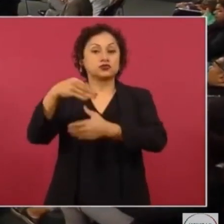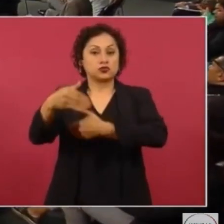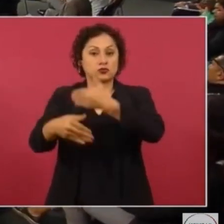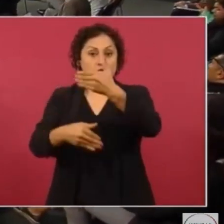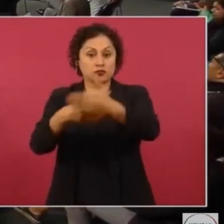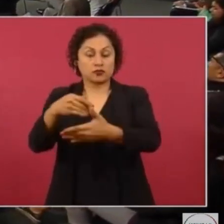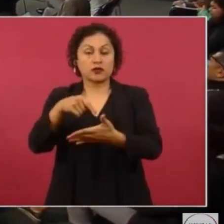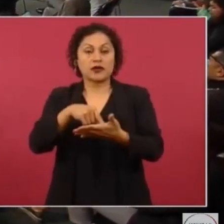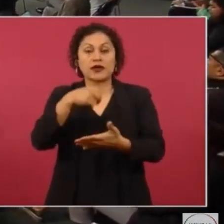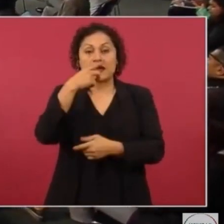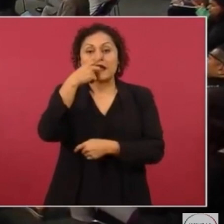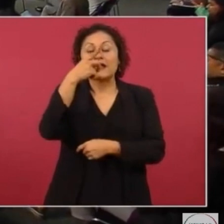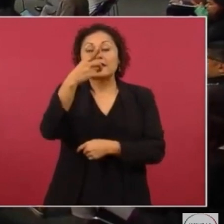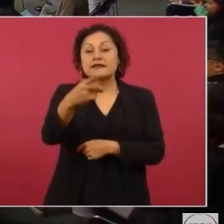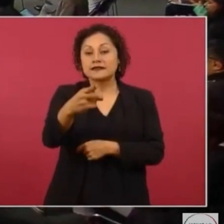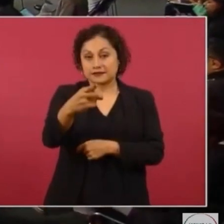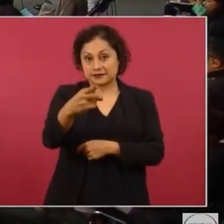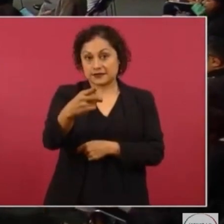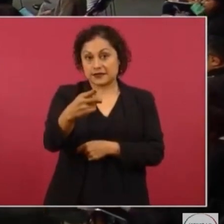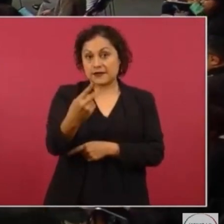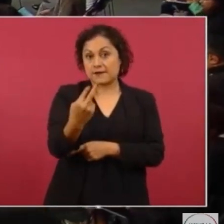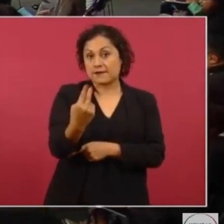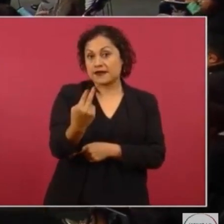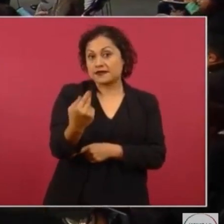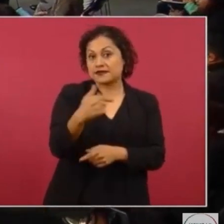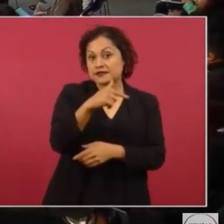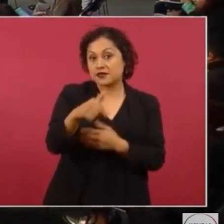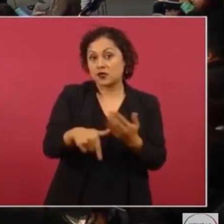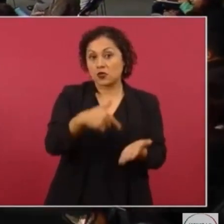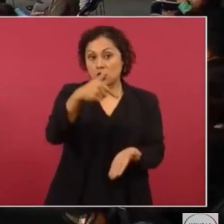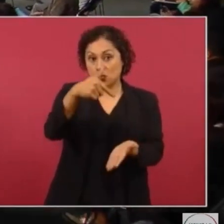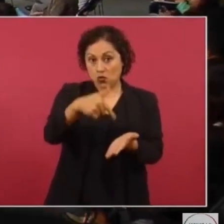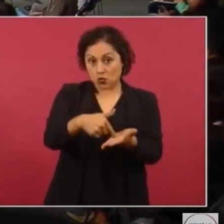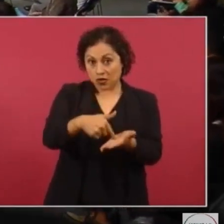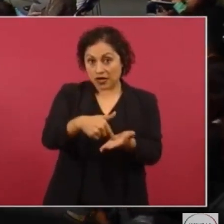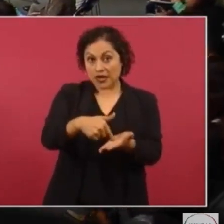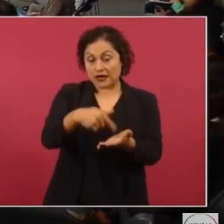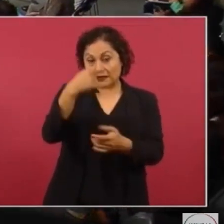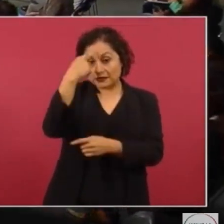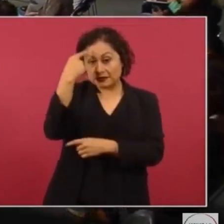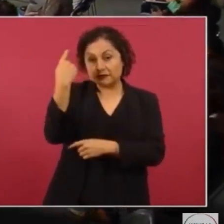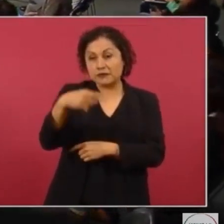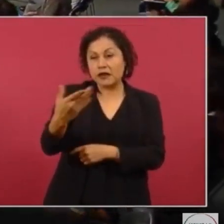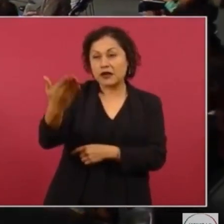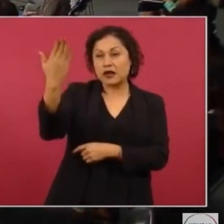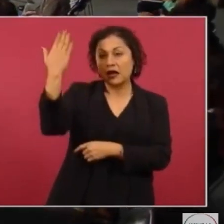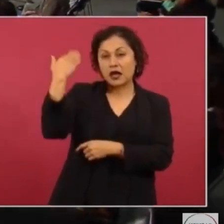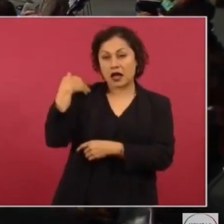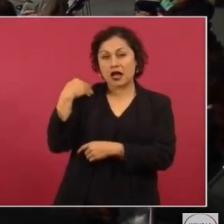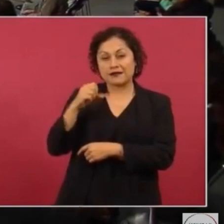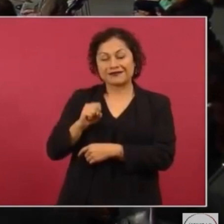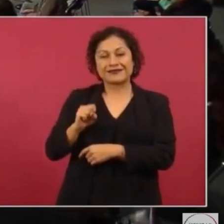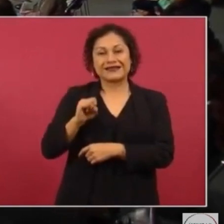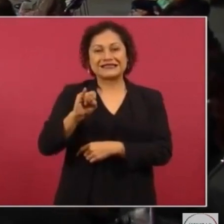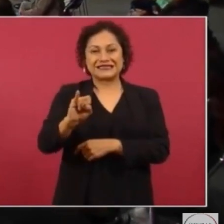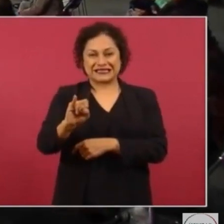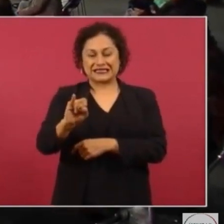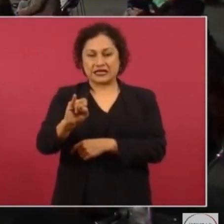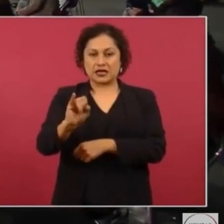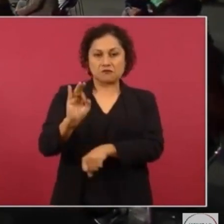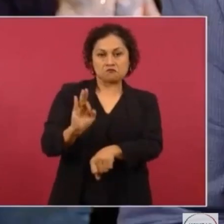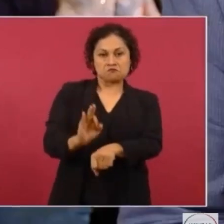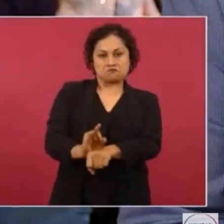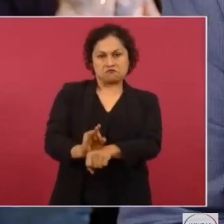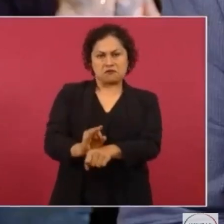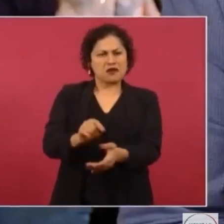se reservan 25 lugares para lo que se había dado en llamar acciones afirmativas, que son derechos que se